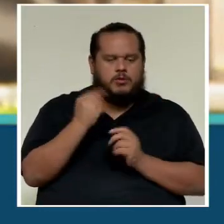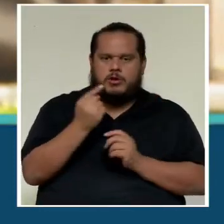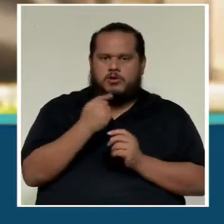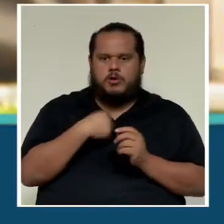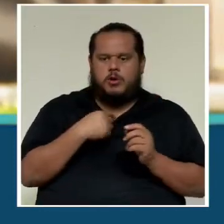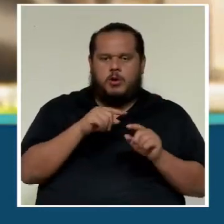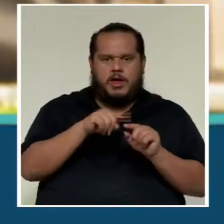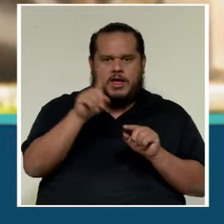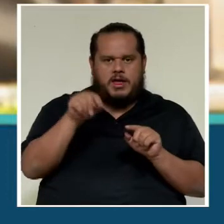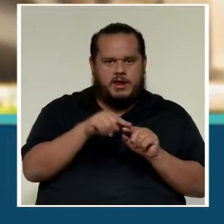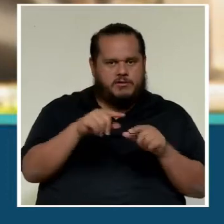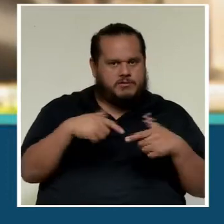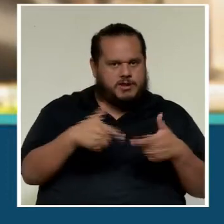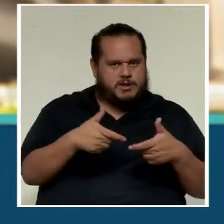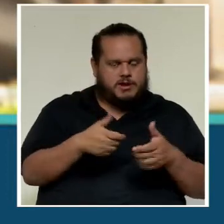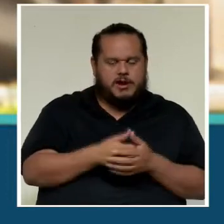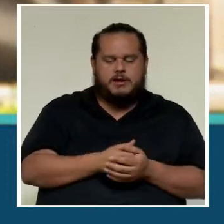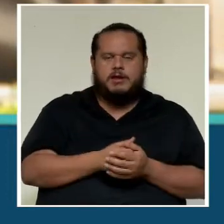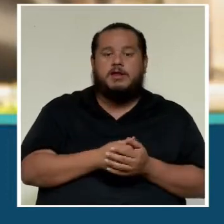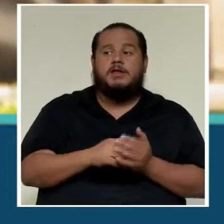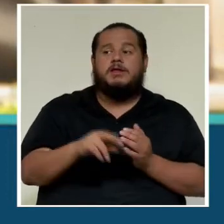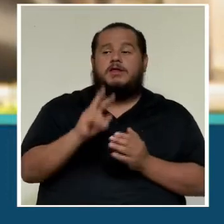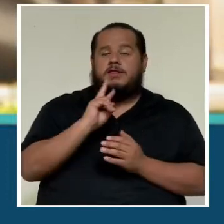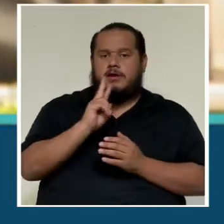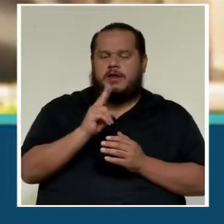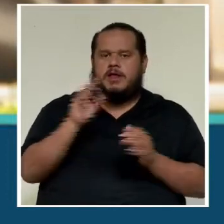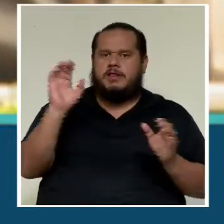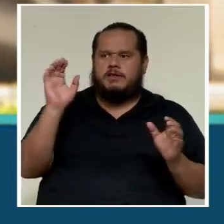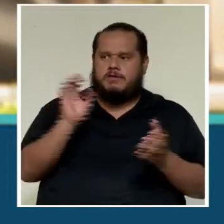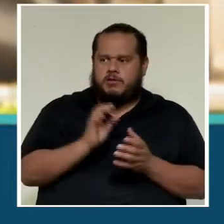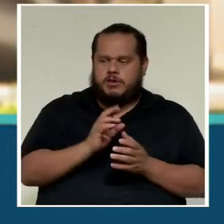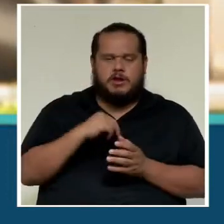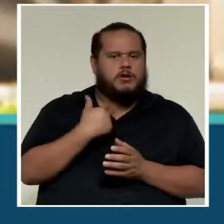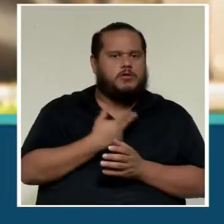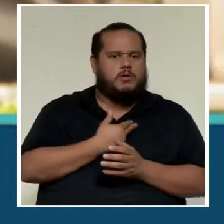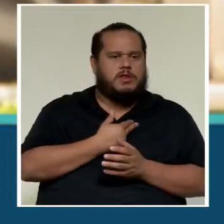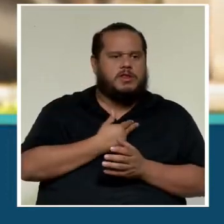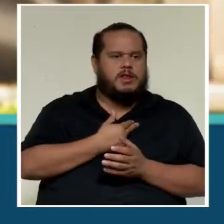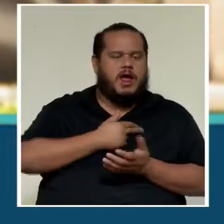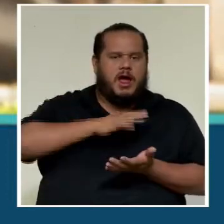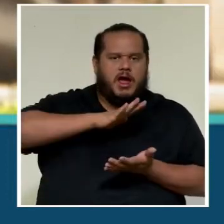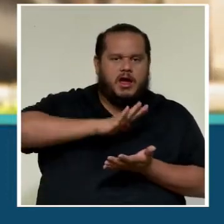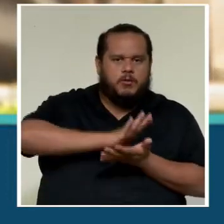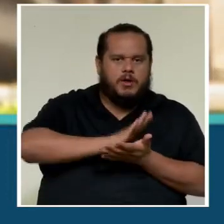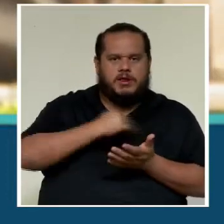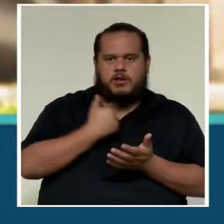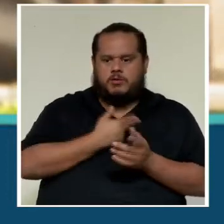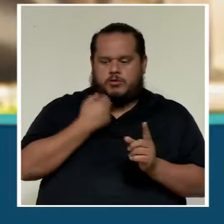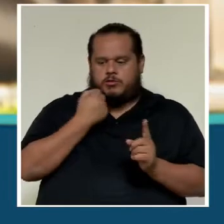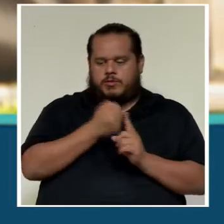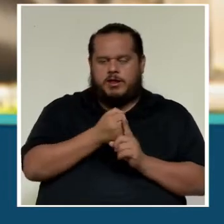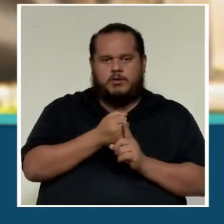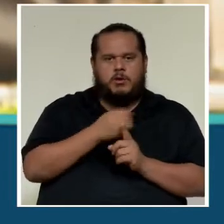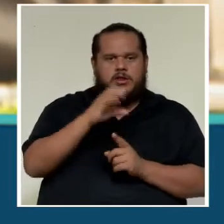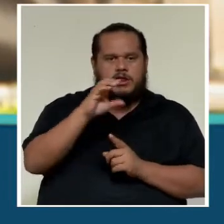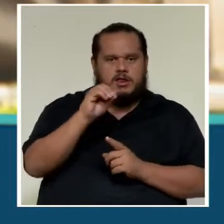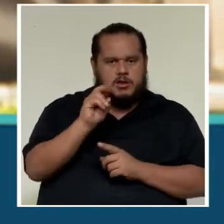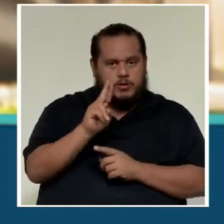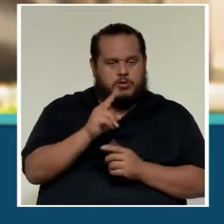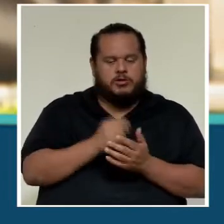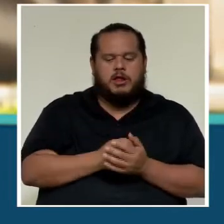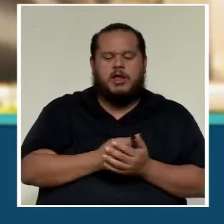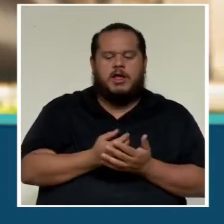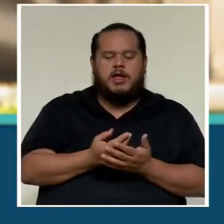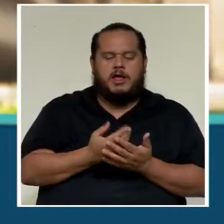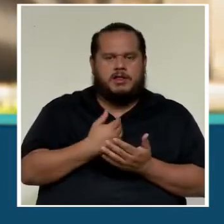reciclar, también es realmente reducir nuestra huella de carbono, nuestro impacto, en tener acciones en